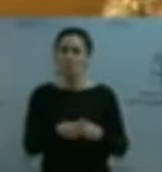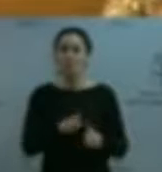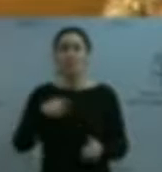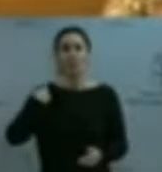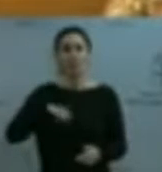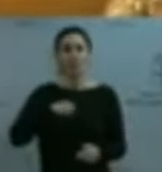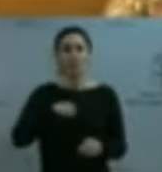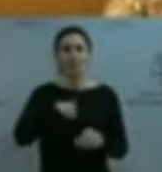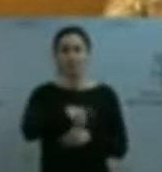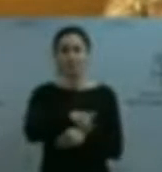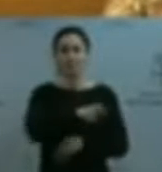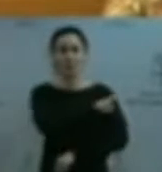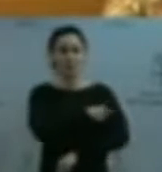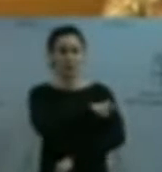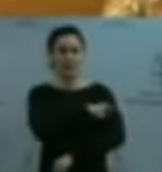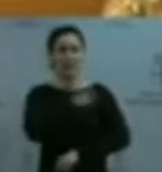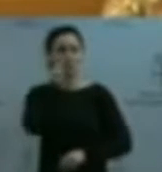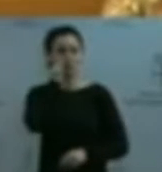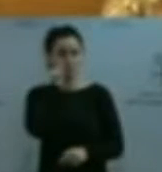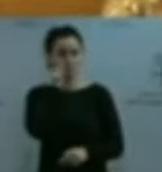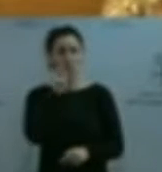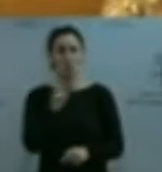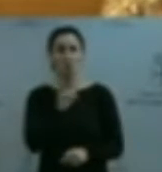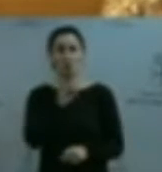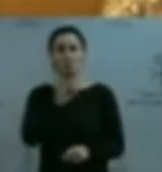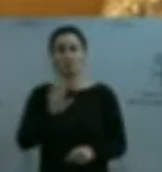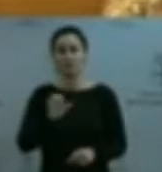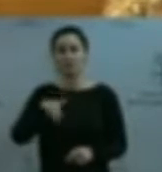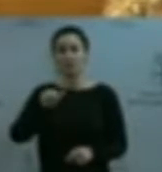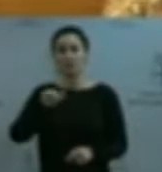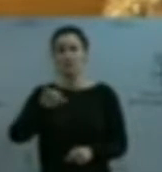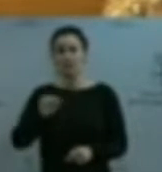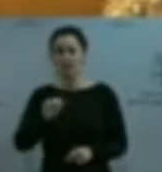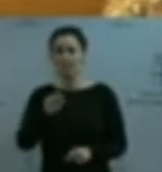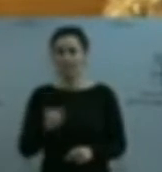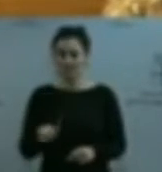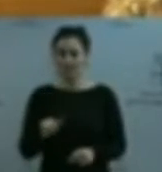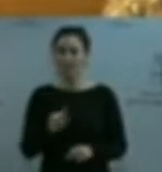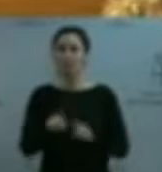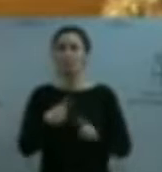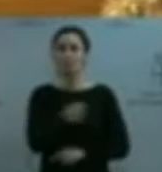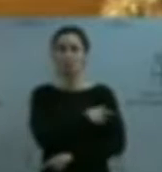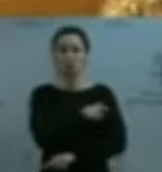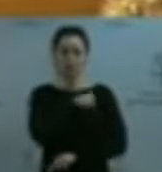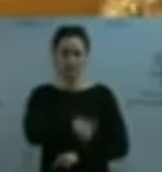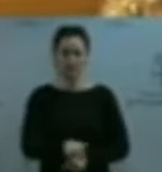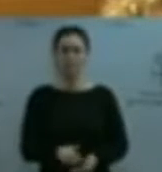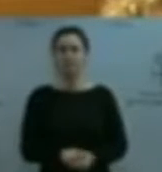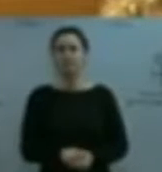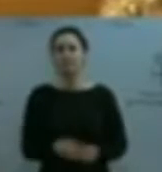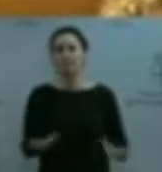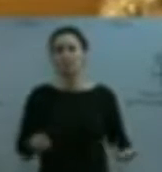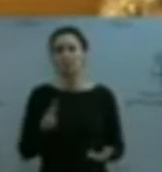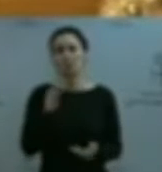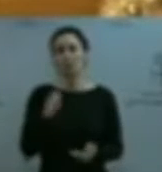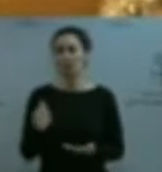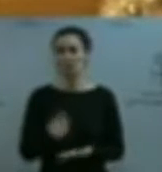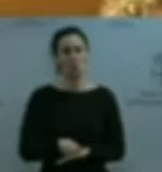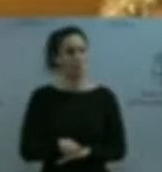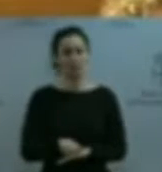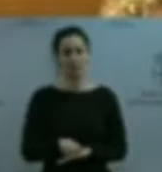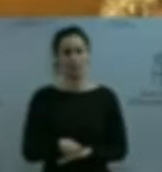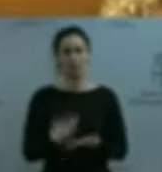luego fue diputado de esta casa. Y bueno, en definitiva, la UTE, como no le pagaban, reclamó solidariamente al Ayuntamiento de Gijón,